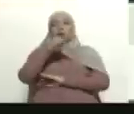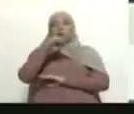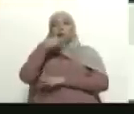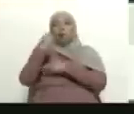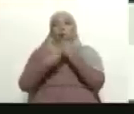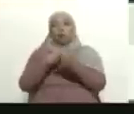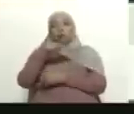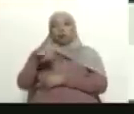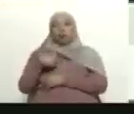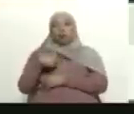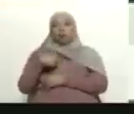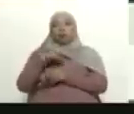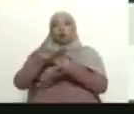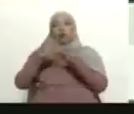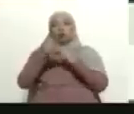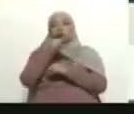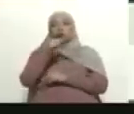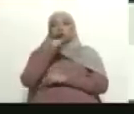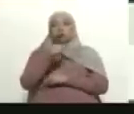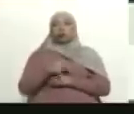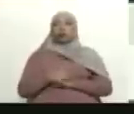cometido sus crímenes